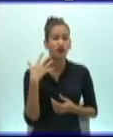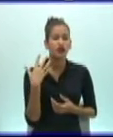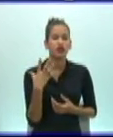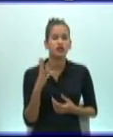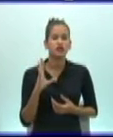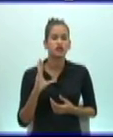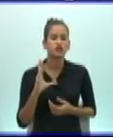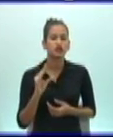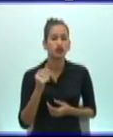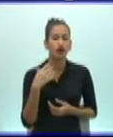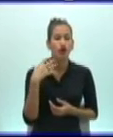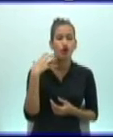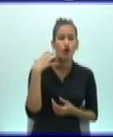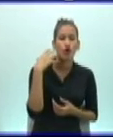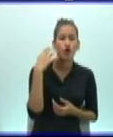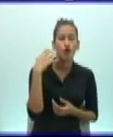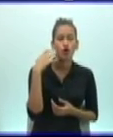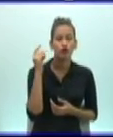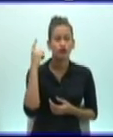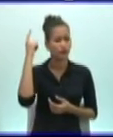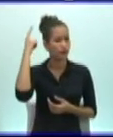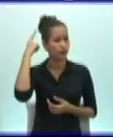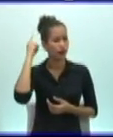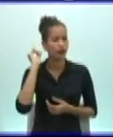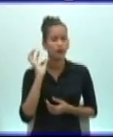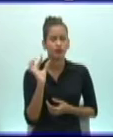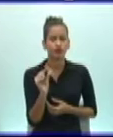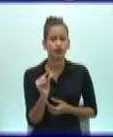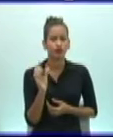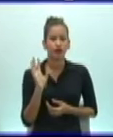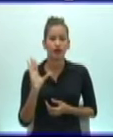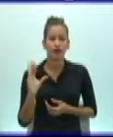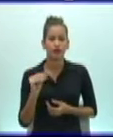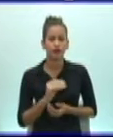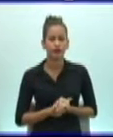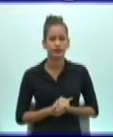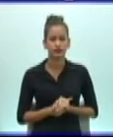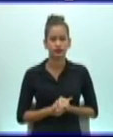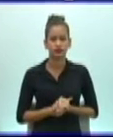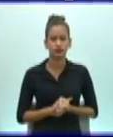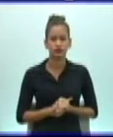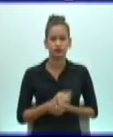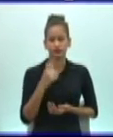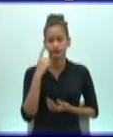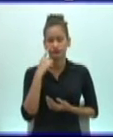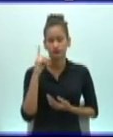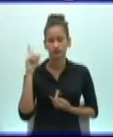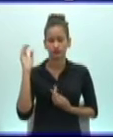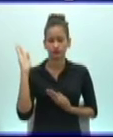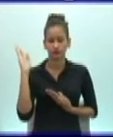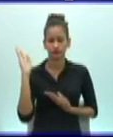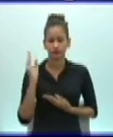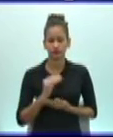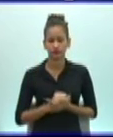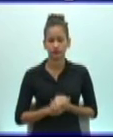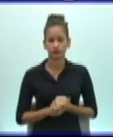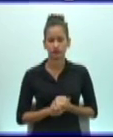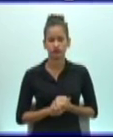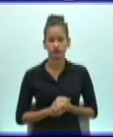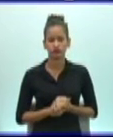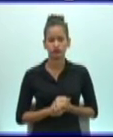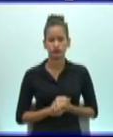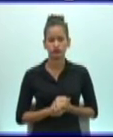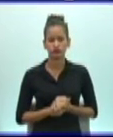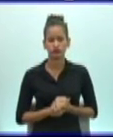de la persona de la cual habla. El sol de su cabello, sol que ilumina,